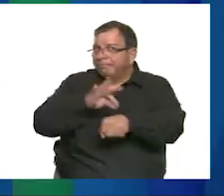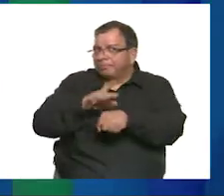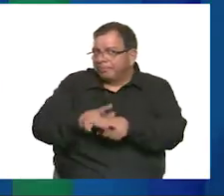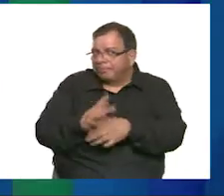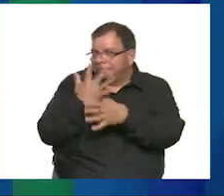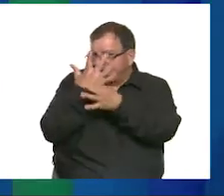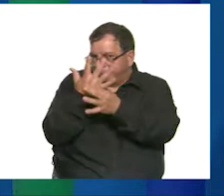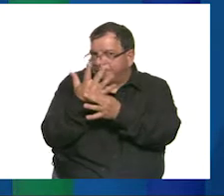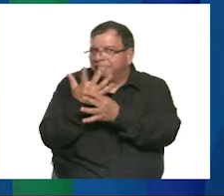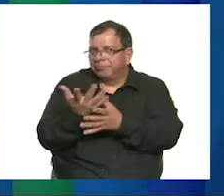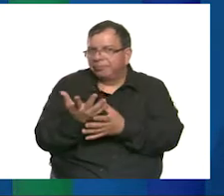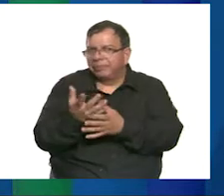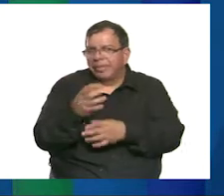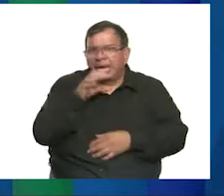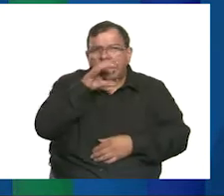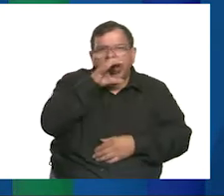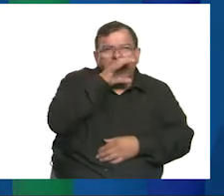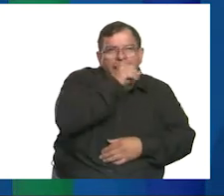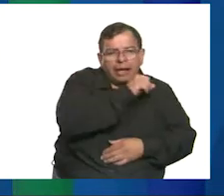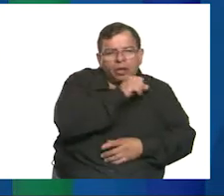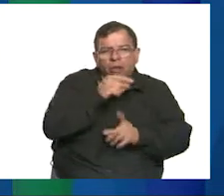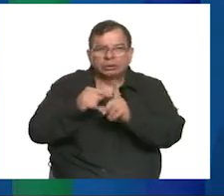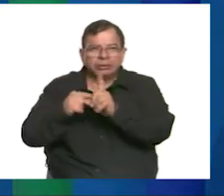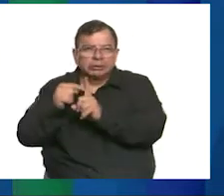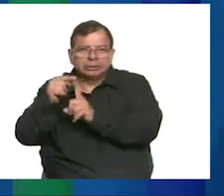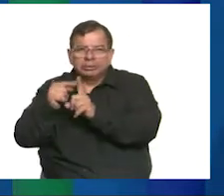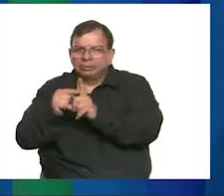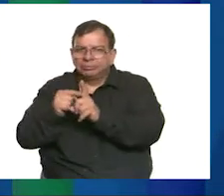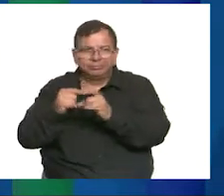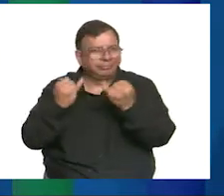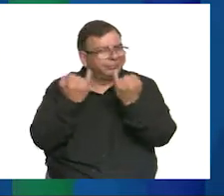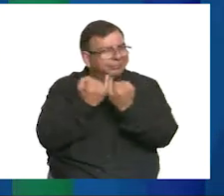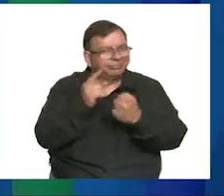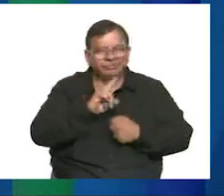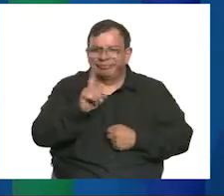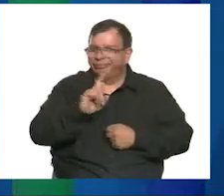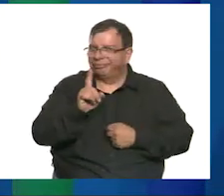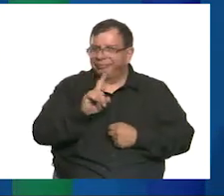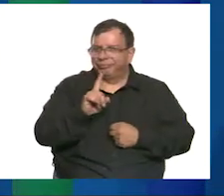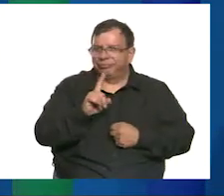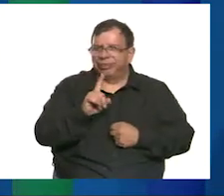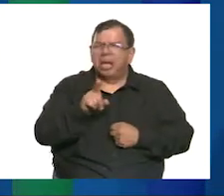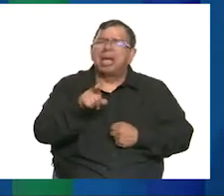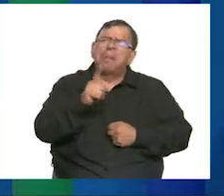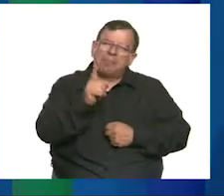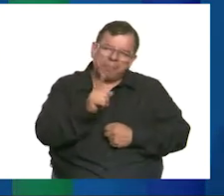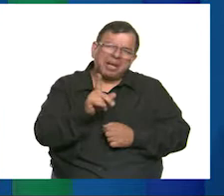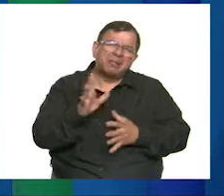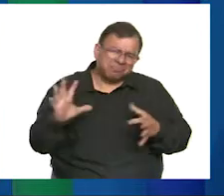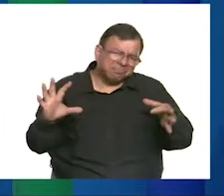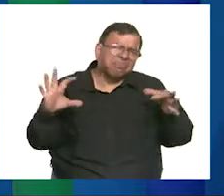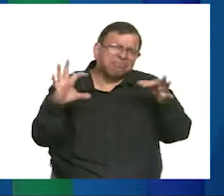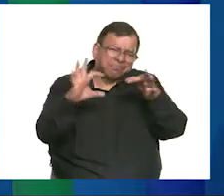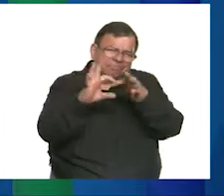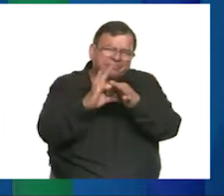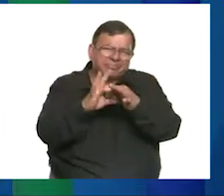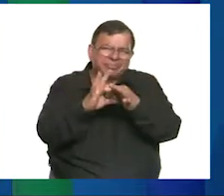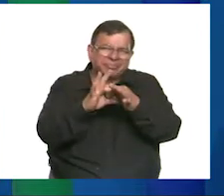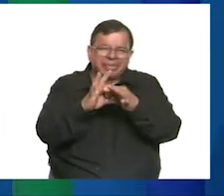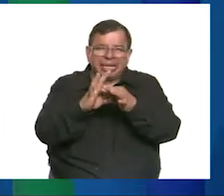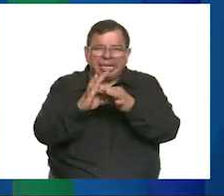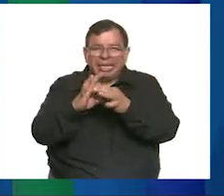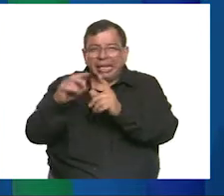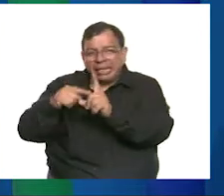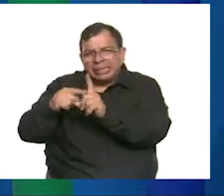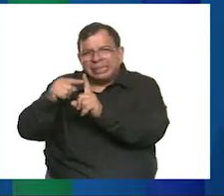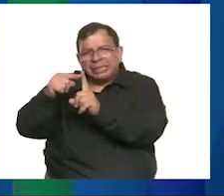Daniela Franco, calor y temperatura no son lo mismo, pero se asocian bastante. La temperatura es una forma